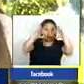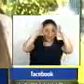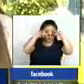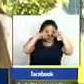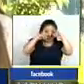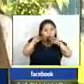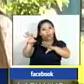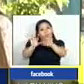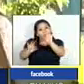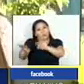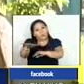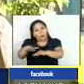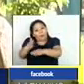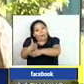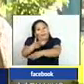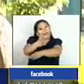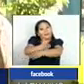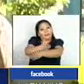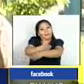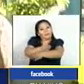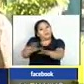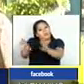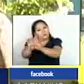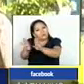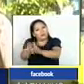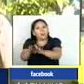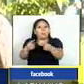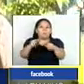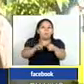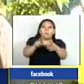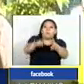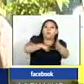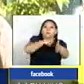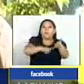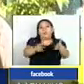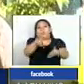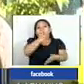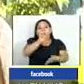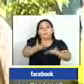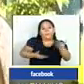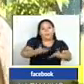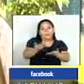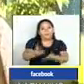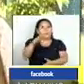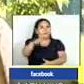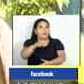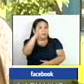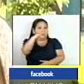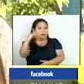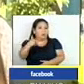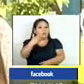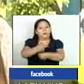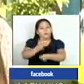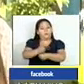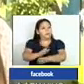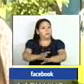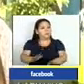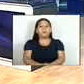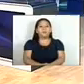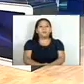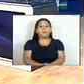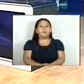cerrar antes de esa hora pero se mantiene la ley seca esta es la actualización que tenemos desde Guatemala y con esto regreso con ustedes